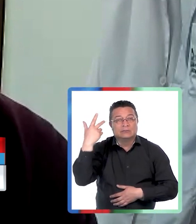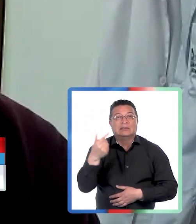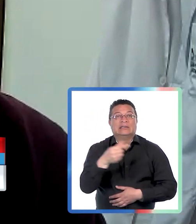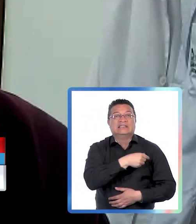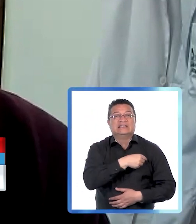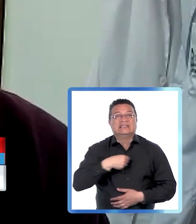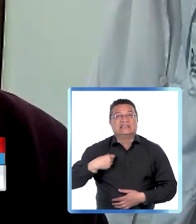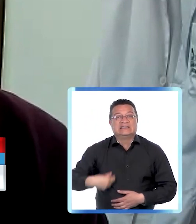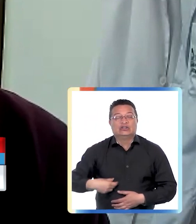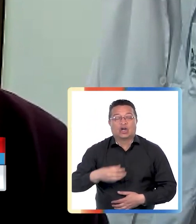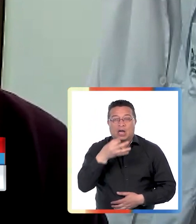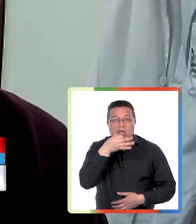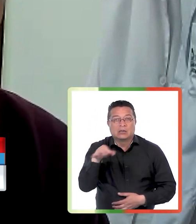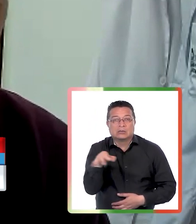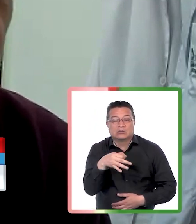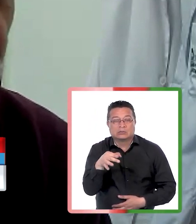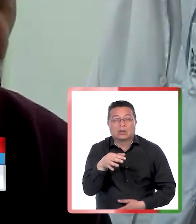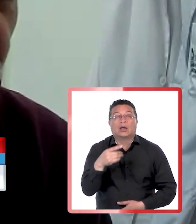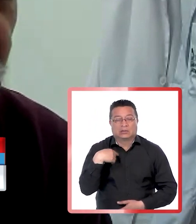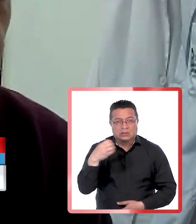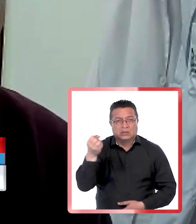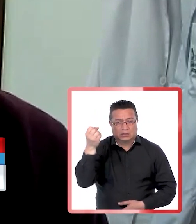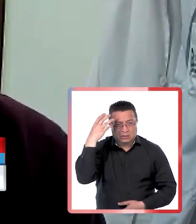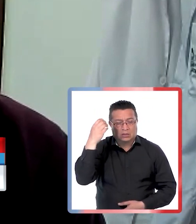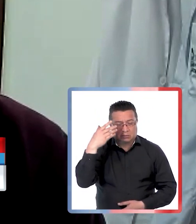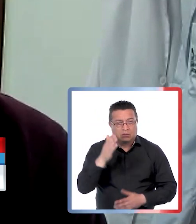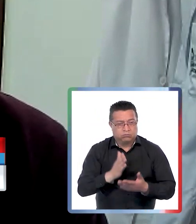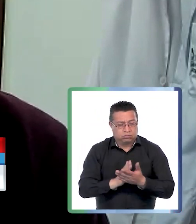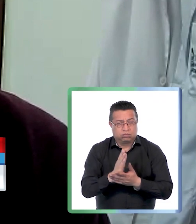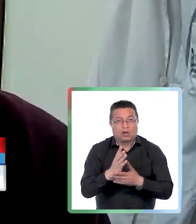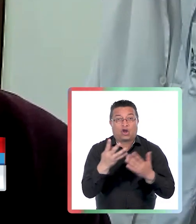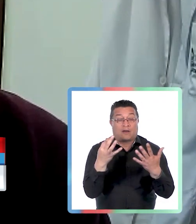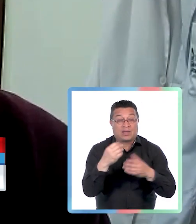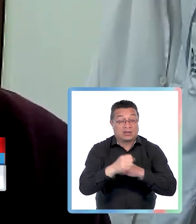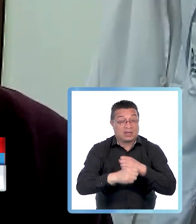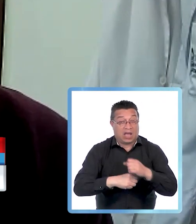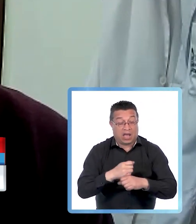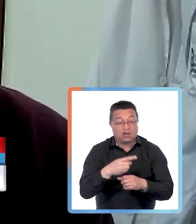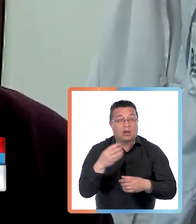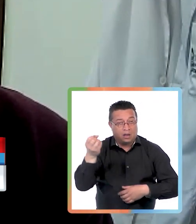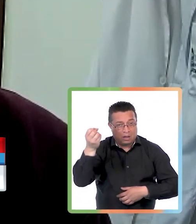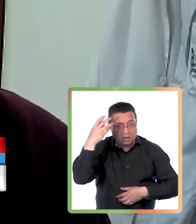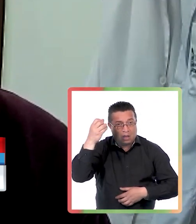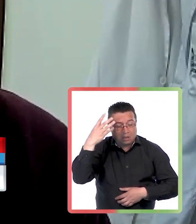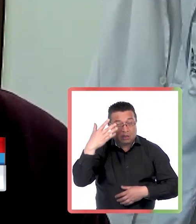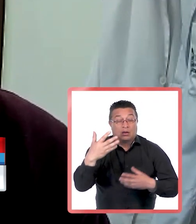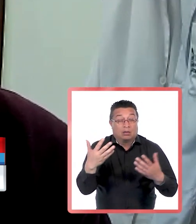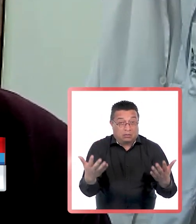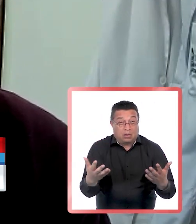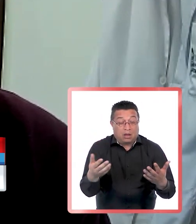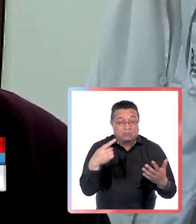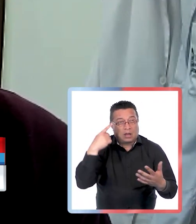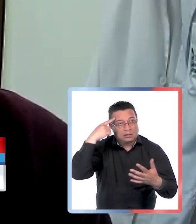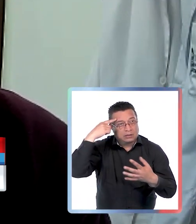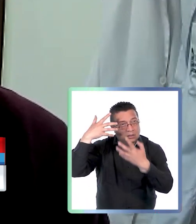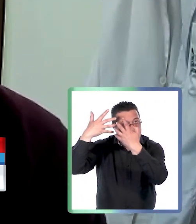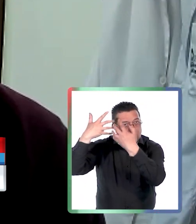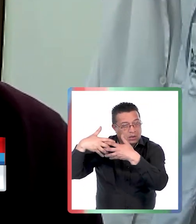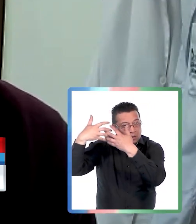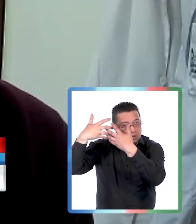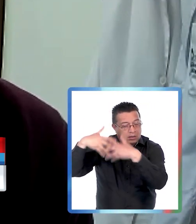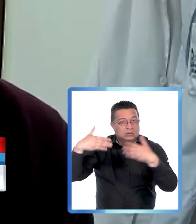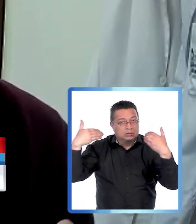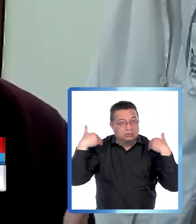chino. No es una tarea que yo recomiende iniciar a los 90 años, porque es complejo, ¿no?